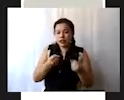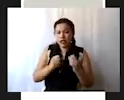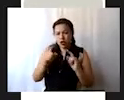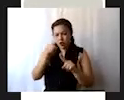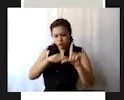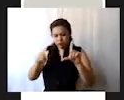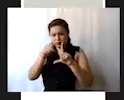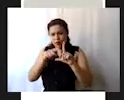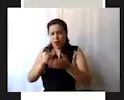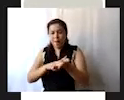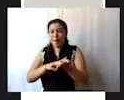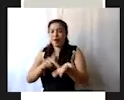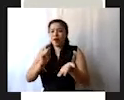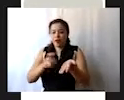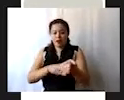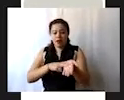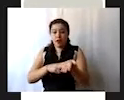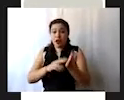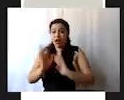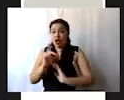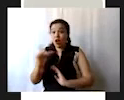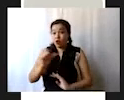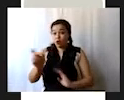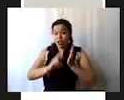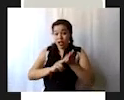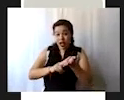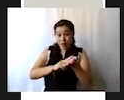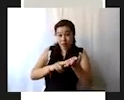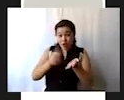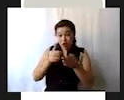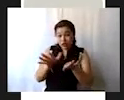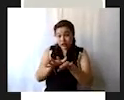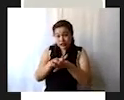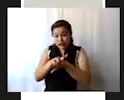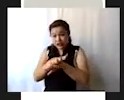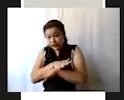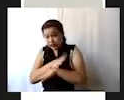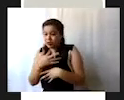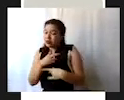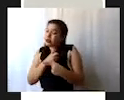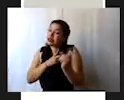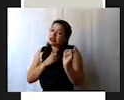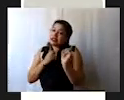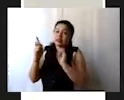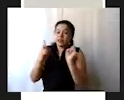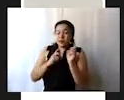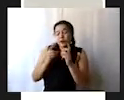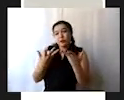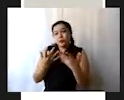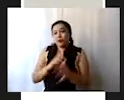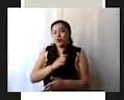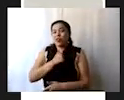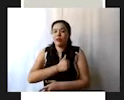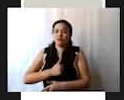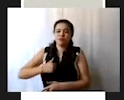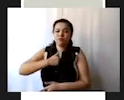de esta laminita. Cuando excedemos eso, entramos en una zona de incertidumbre, y pues desgraciadamente cuando llegamos